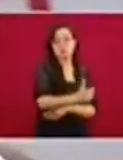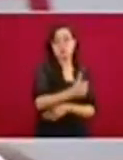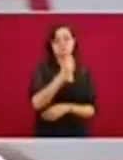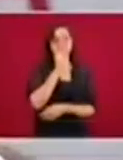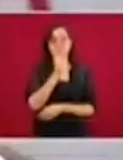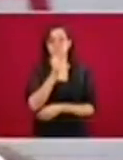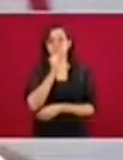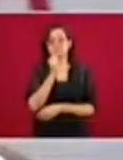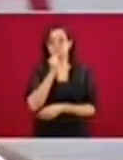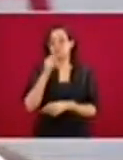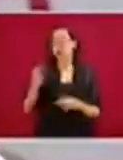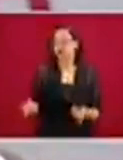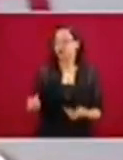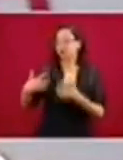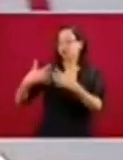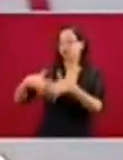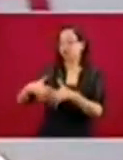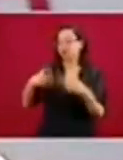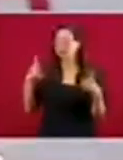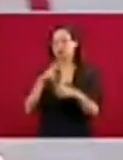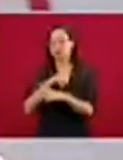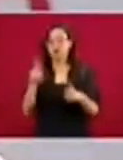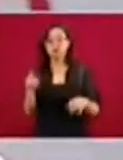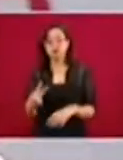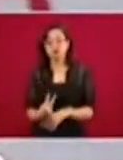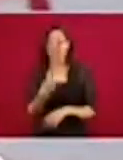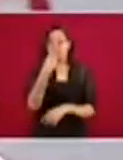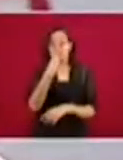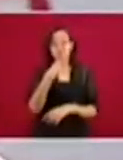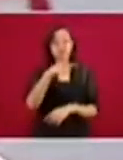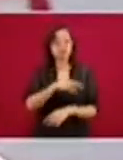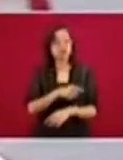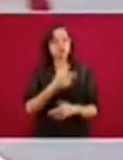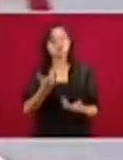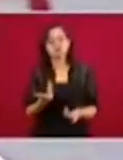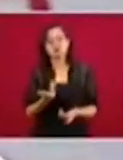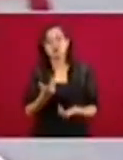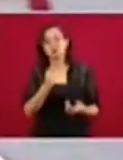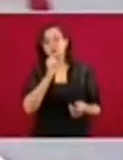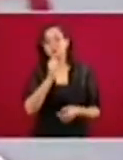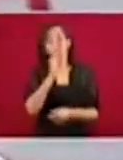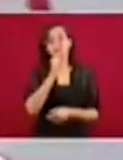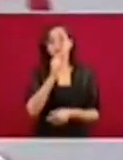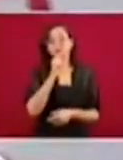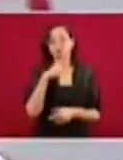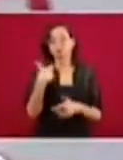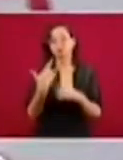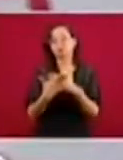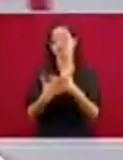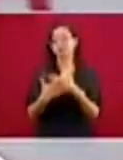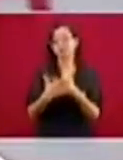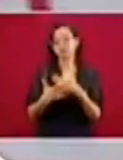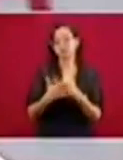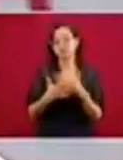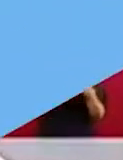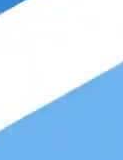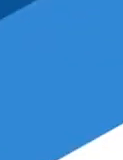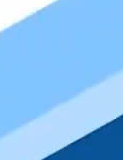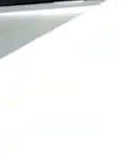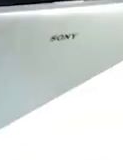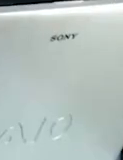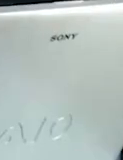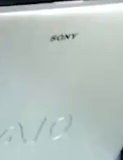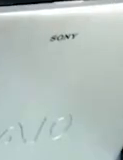esos ventiladores. Son una asignación, se rescinde el contrato, pero sí lo digo muy claro, nuestra prioridad es encontrar